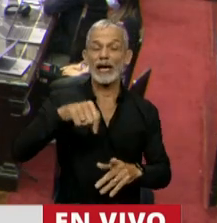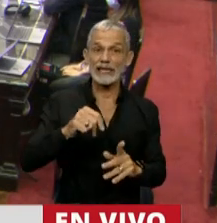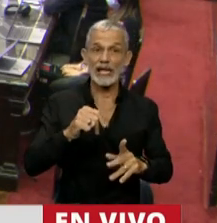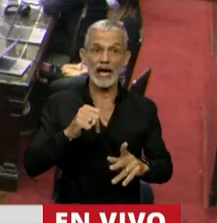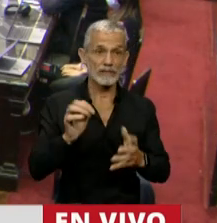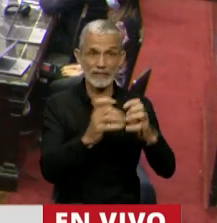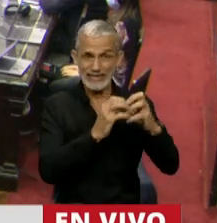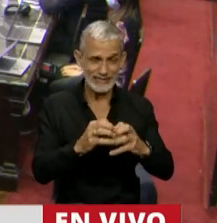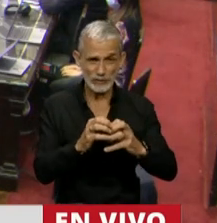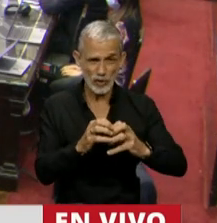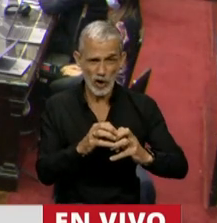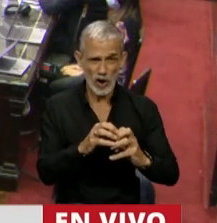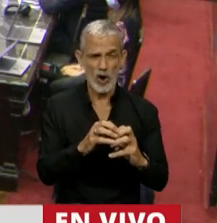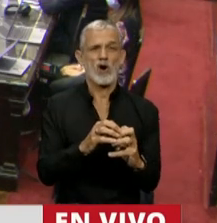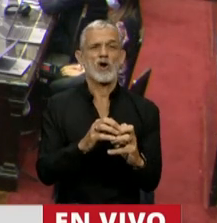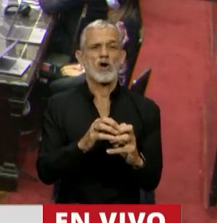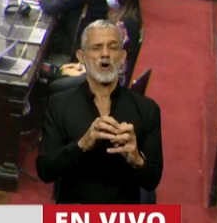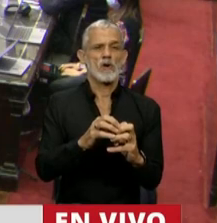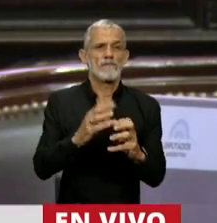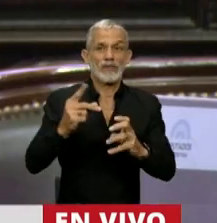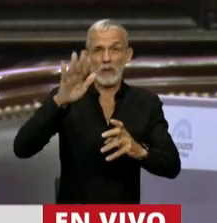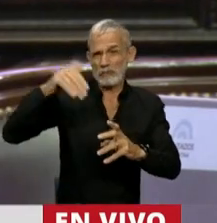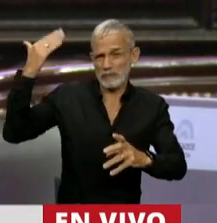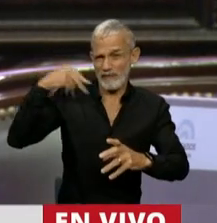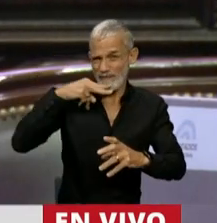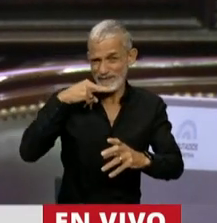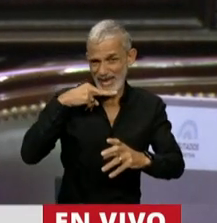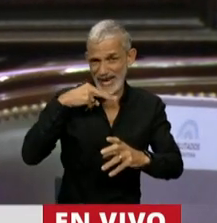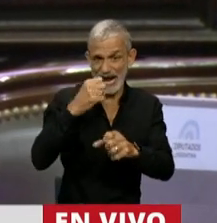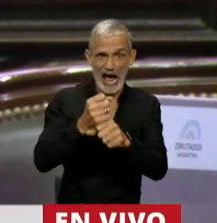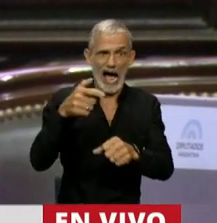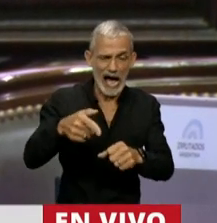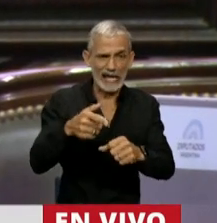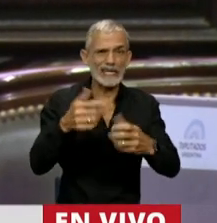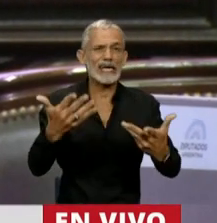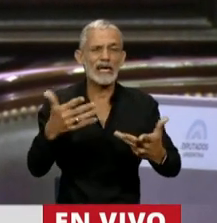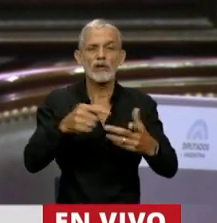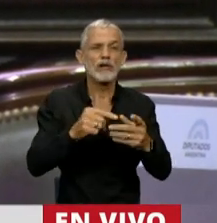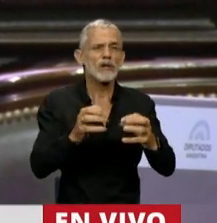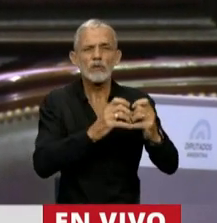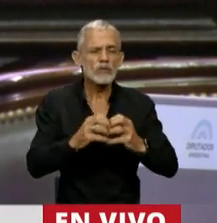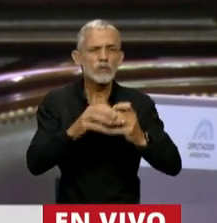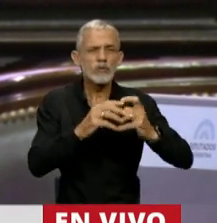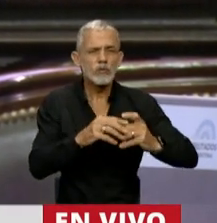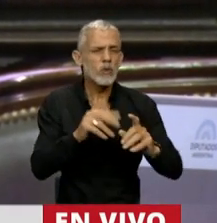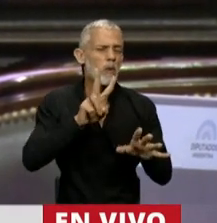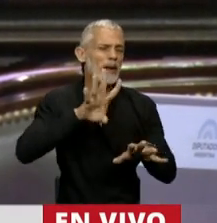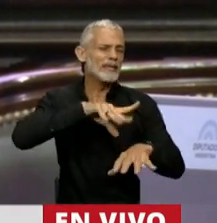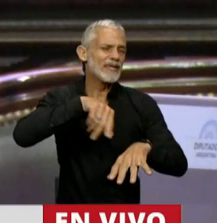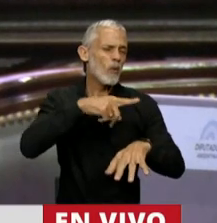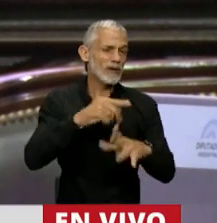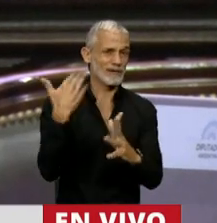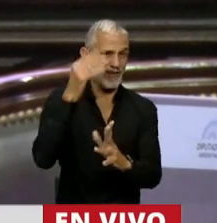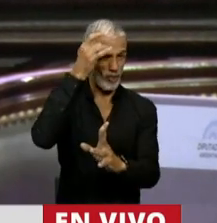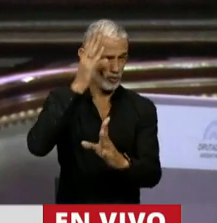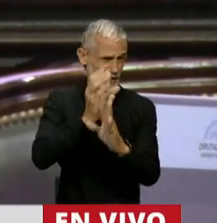sesión que desde su convocatoria hasta el hecho de que estemos sesionando después de las 24 horas del día de